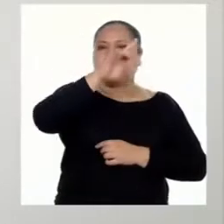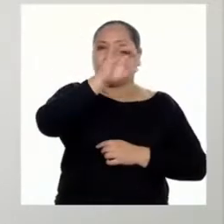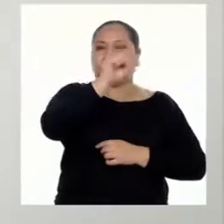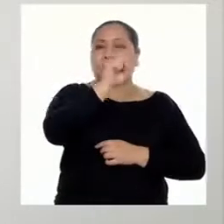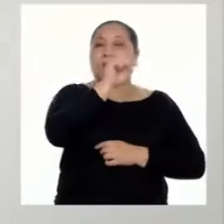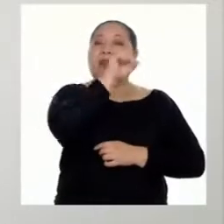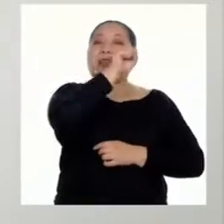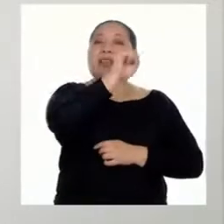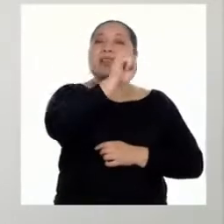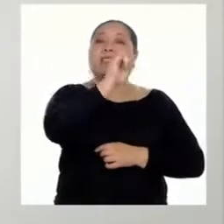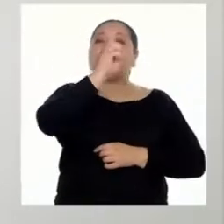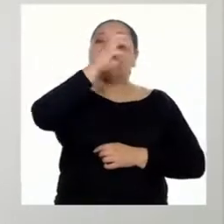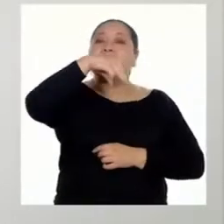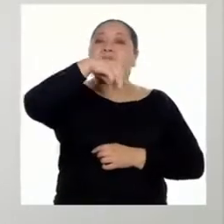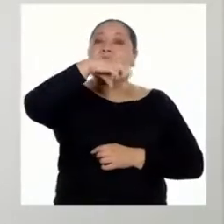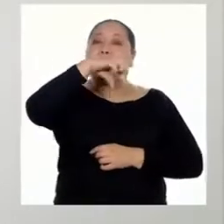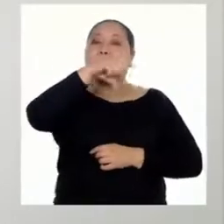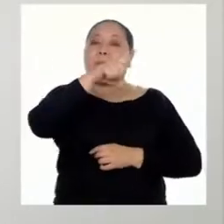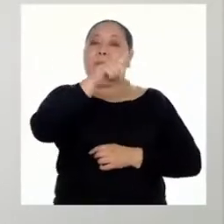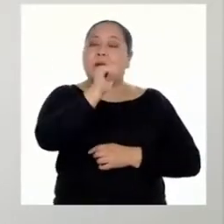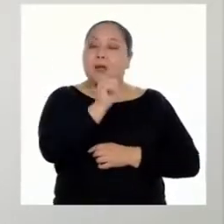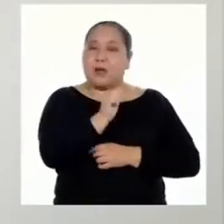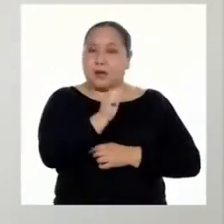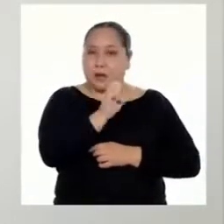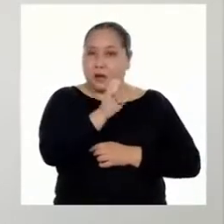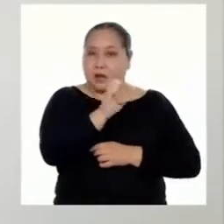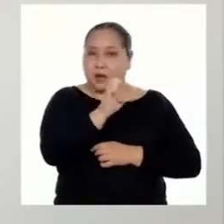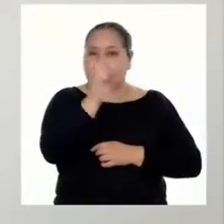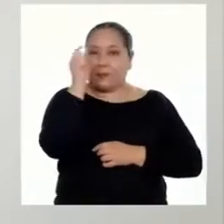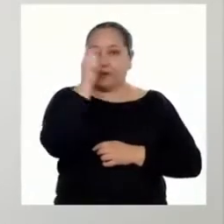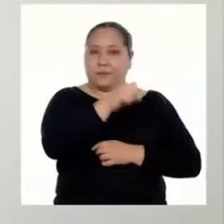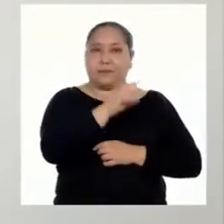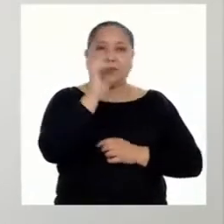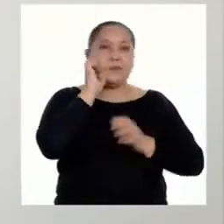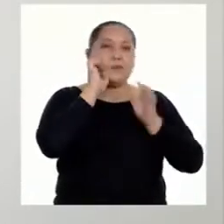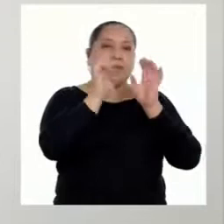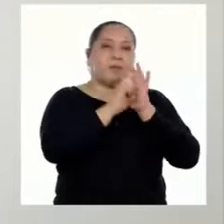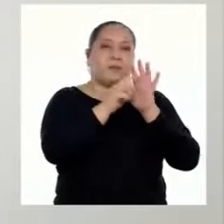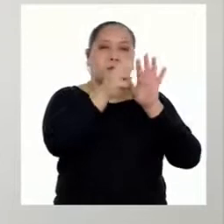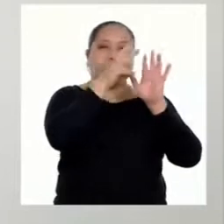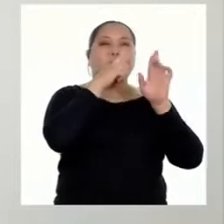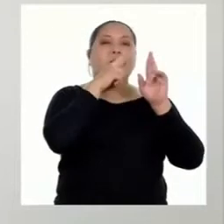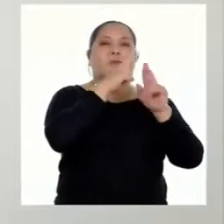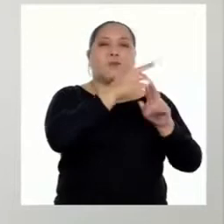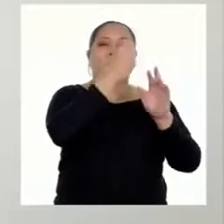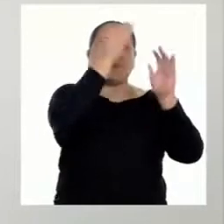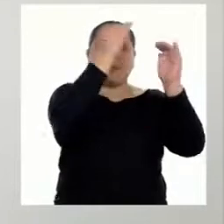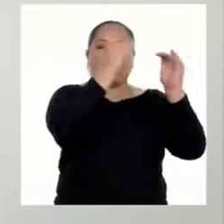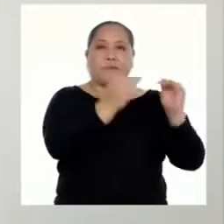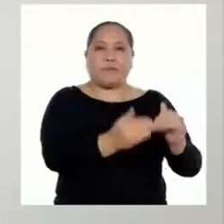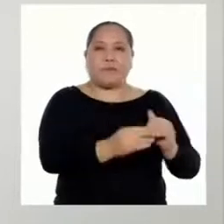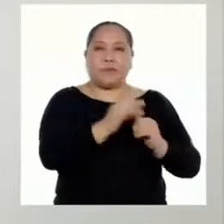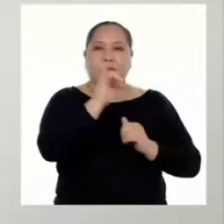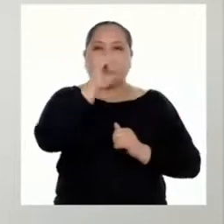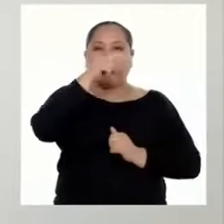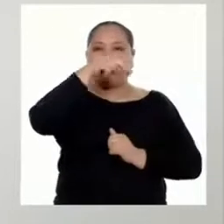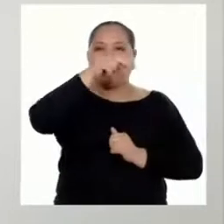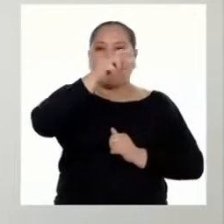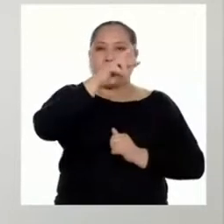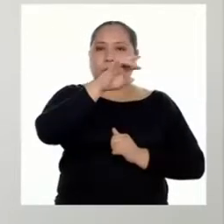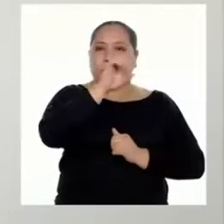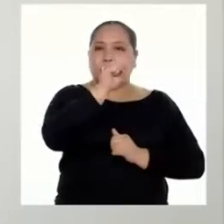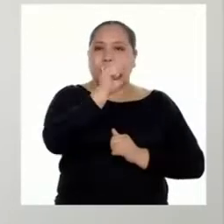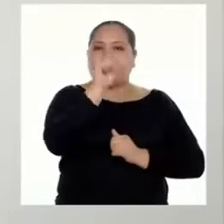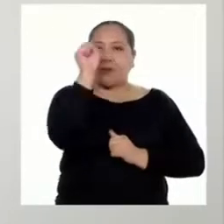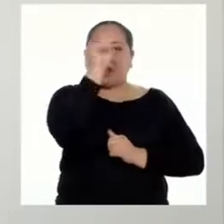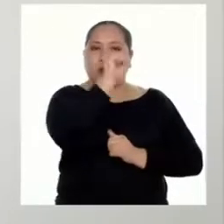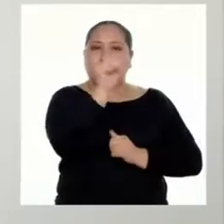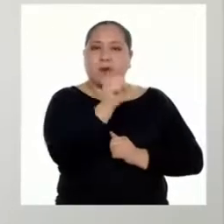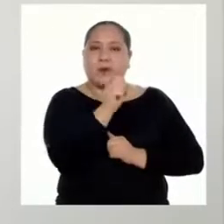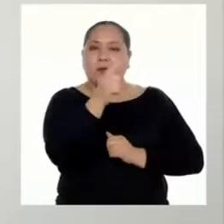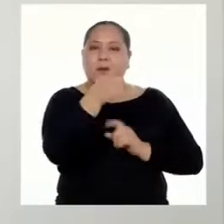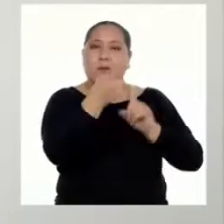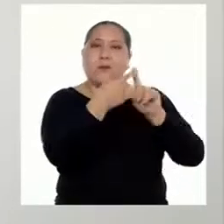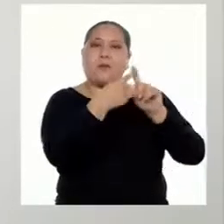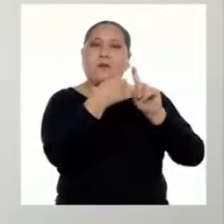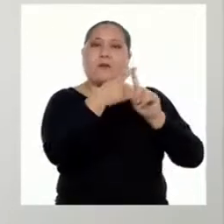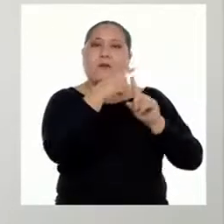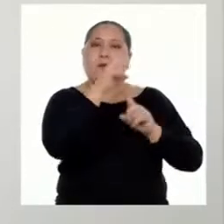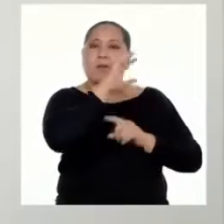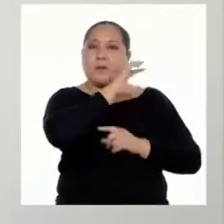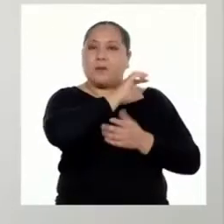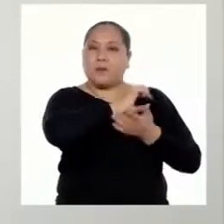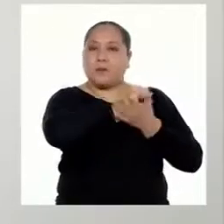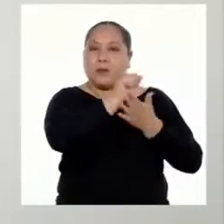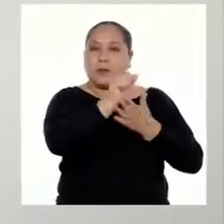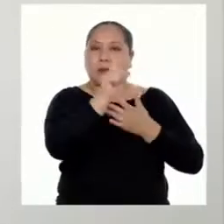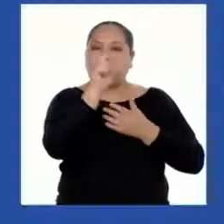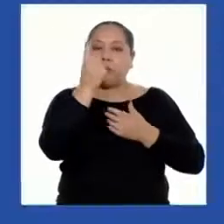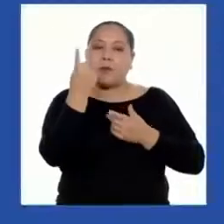simple, con el ejemplo de hace un momento, tenemos los siguientes resultados. Interés en soles por mes,